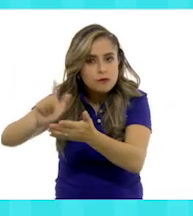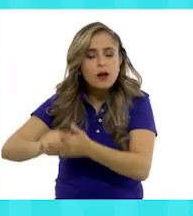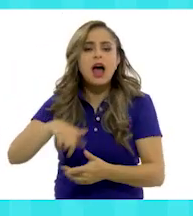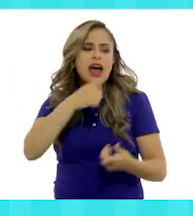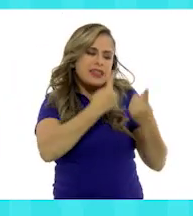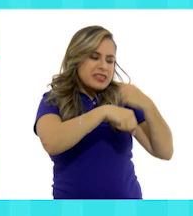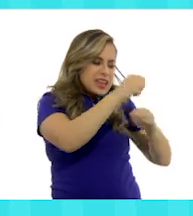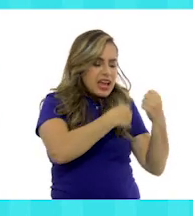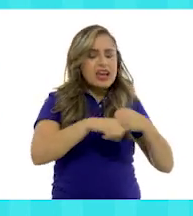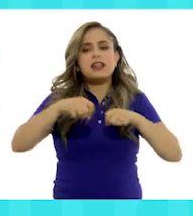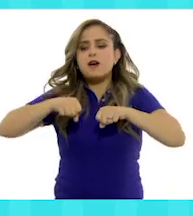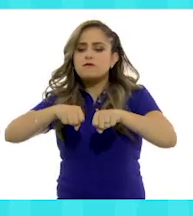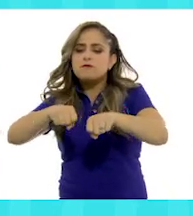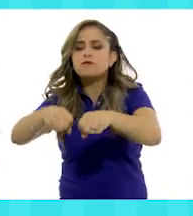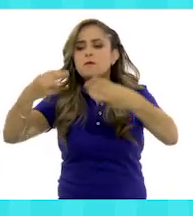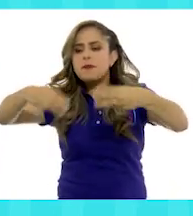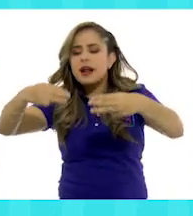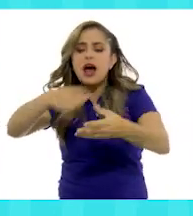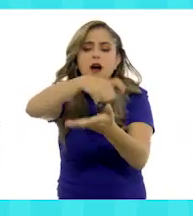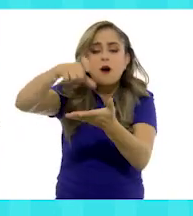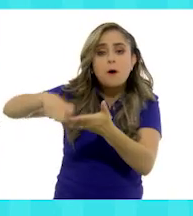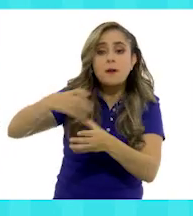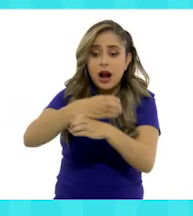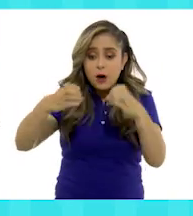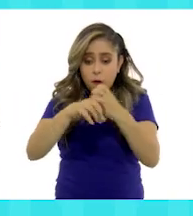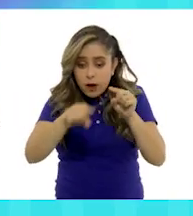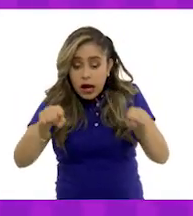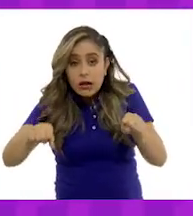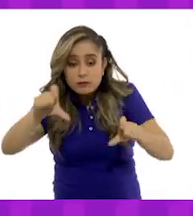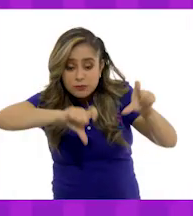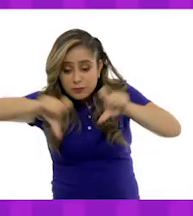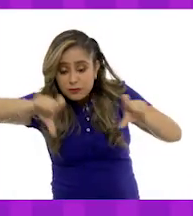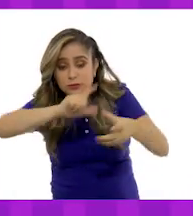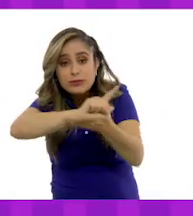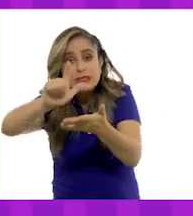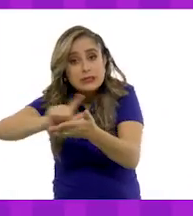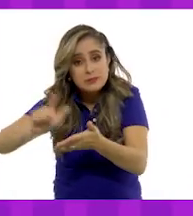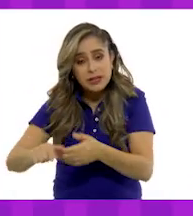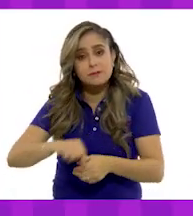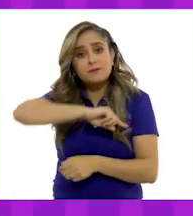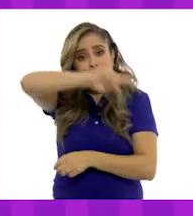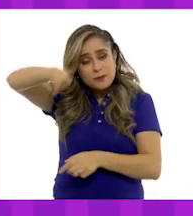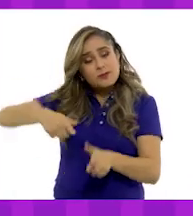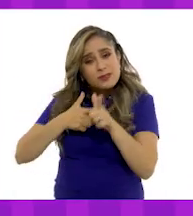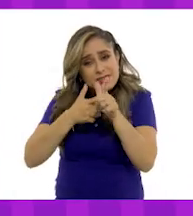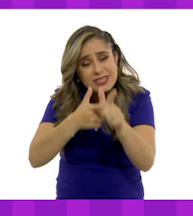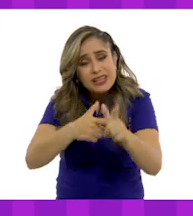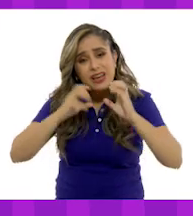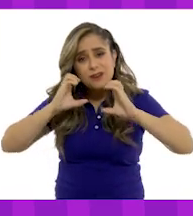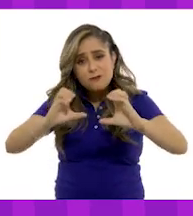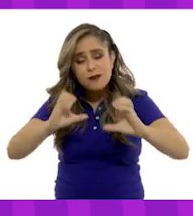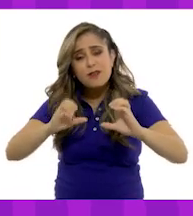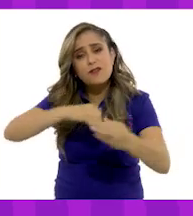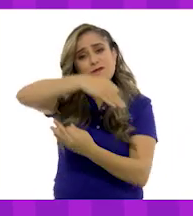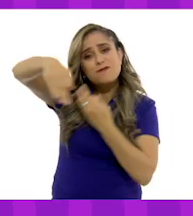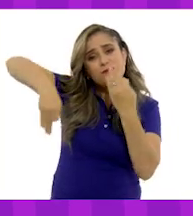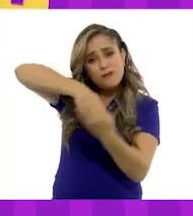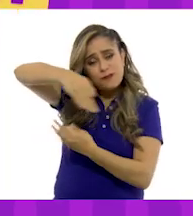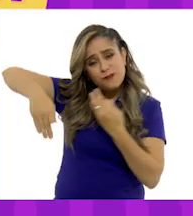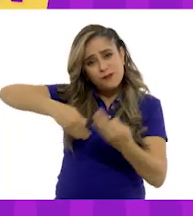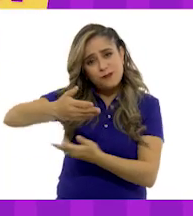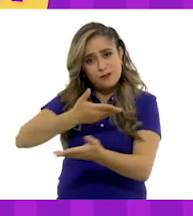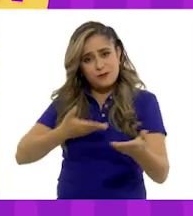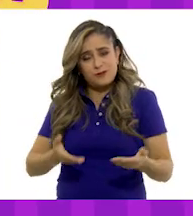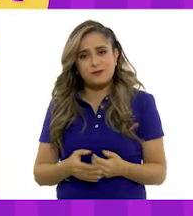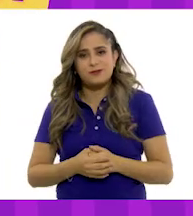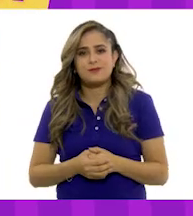las cosas que compres en la tienda o en el supermercado. Sigamos luchando juntos contra este virus, cuidándonos los